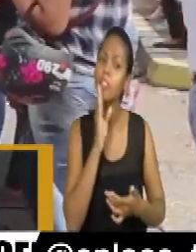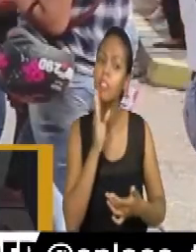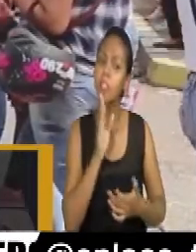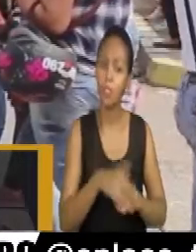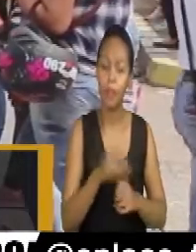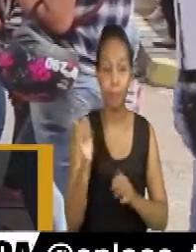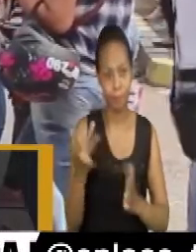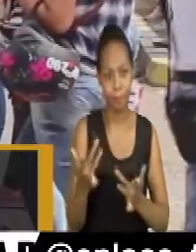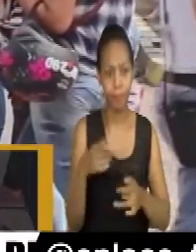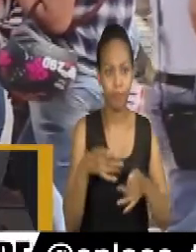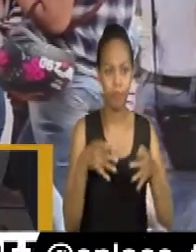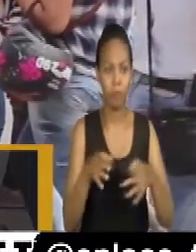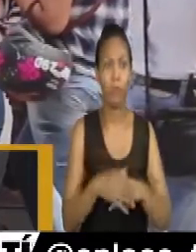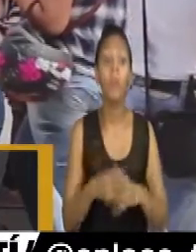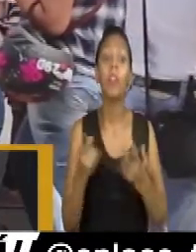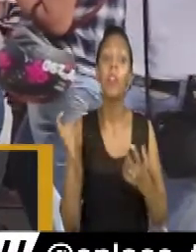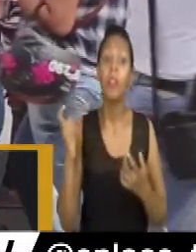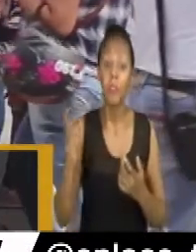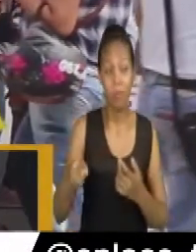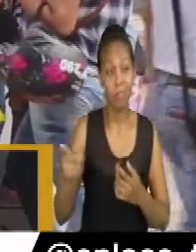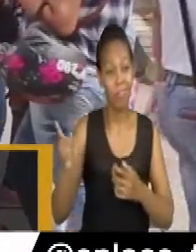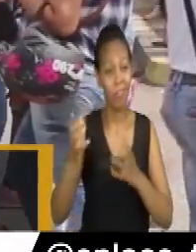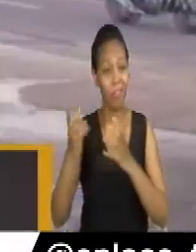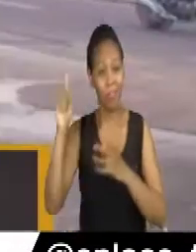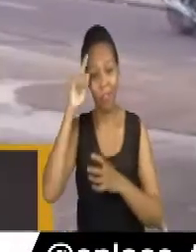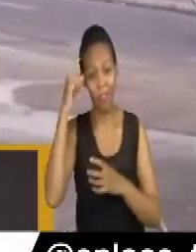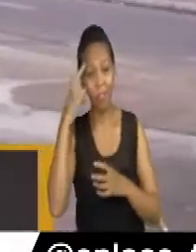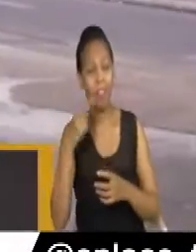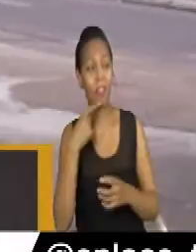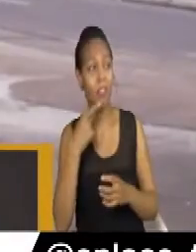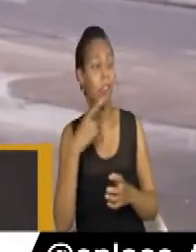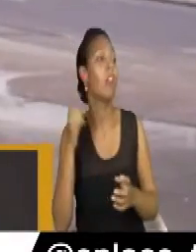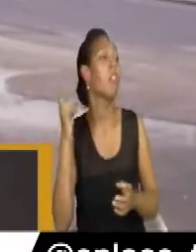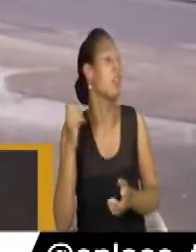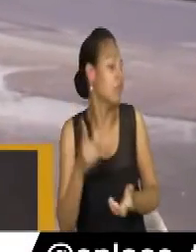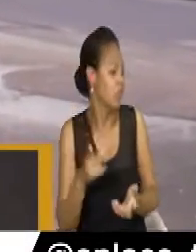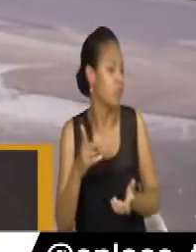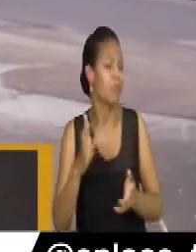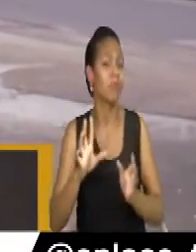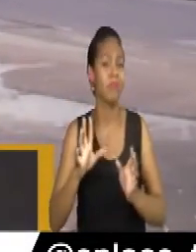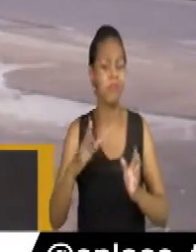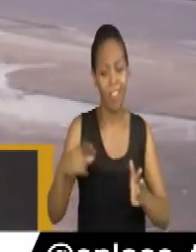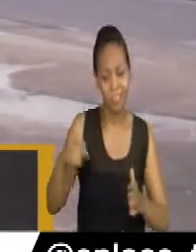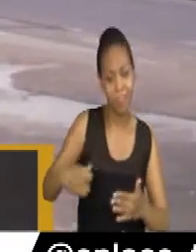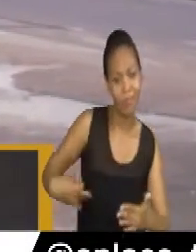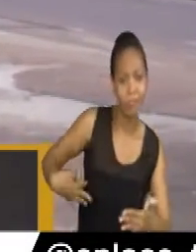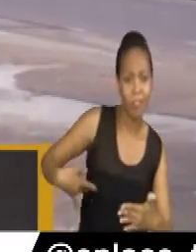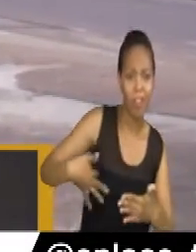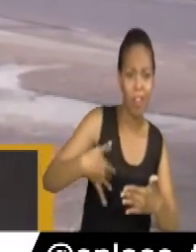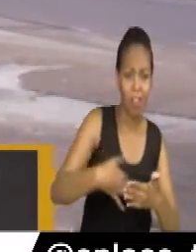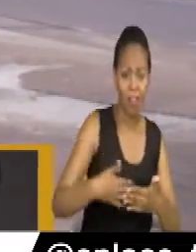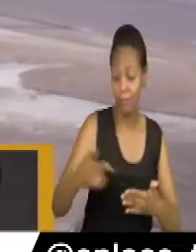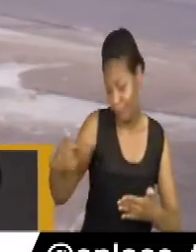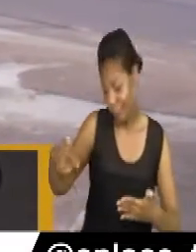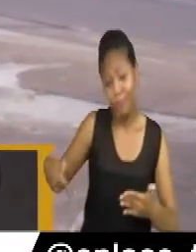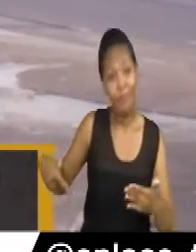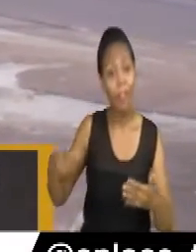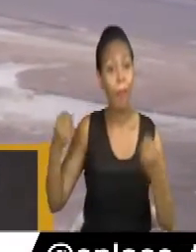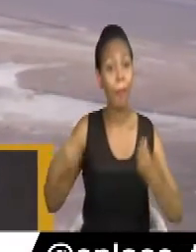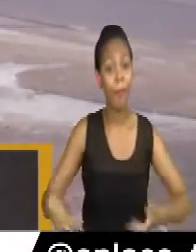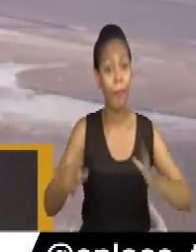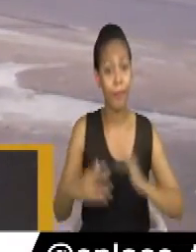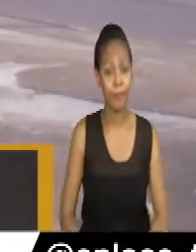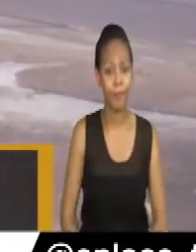que recuperar el tiempo que se ha perdido durante este paro. Nosotros los maestros de Colombia somos conscientes de que con el paro se rompió,